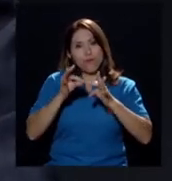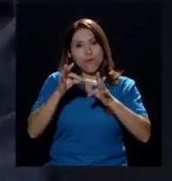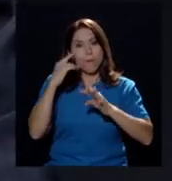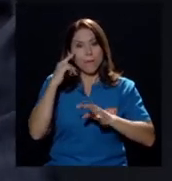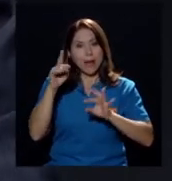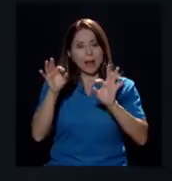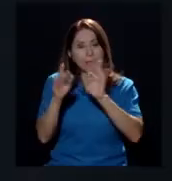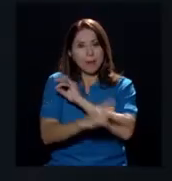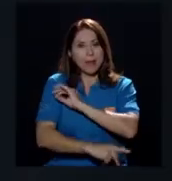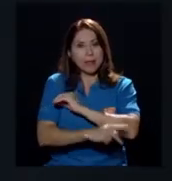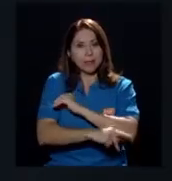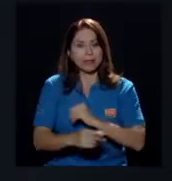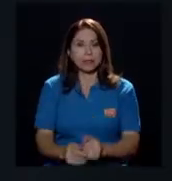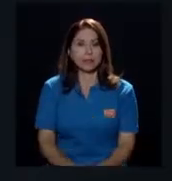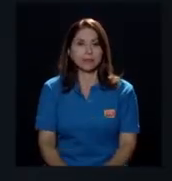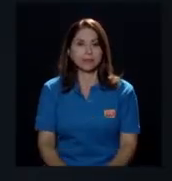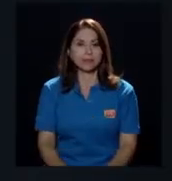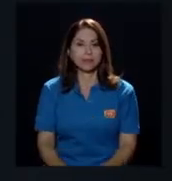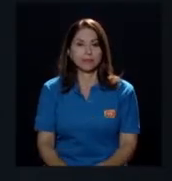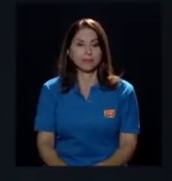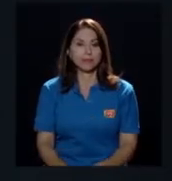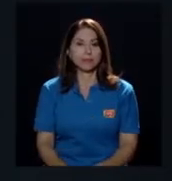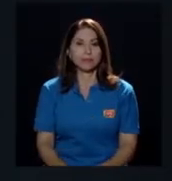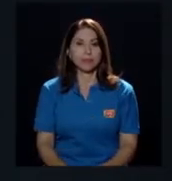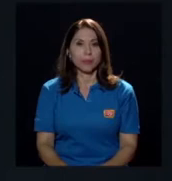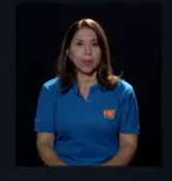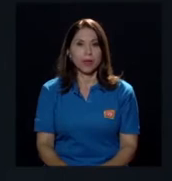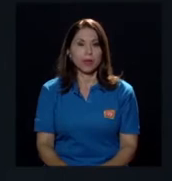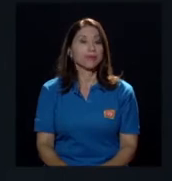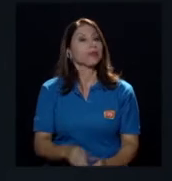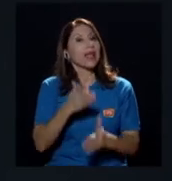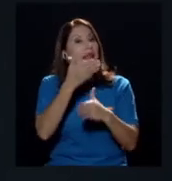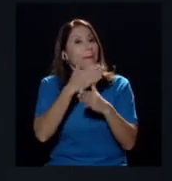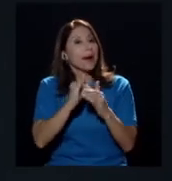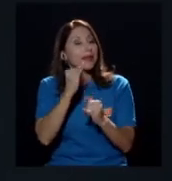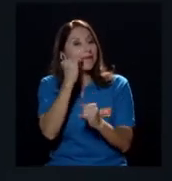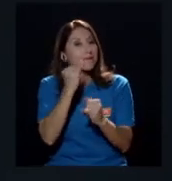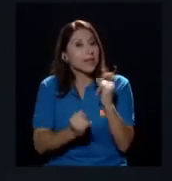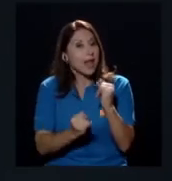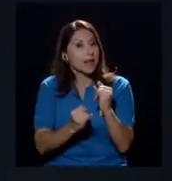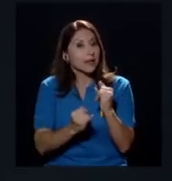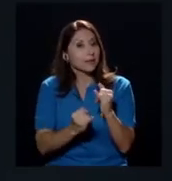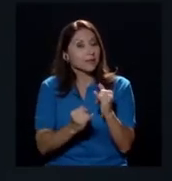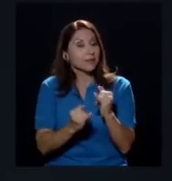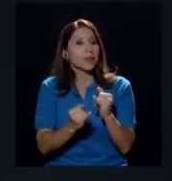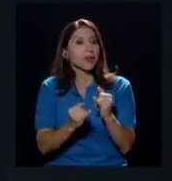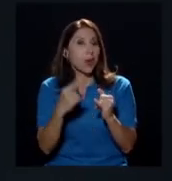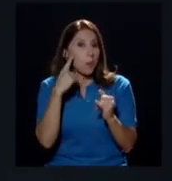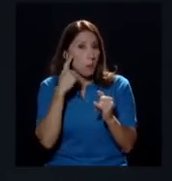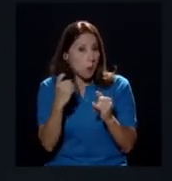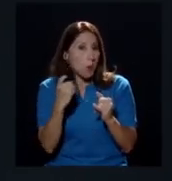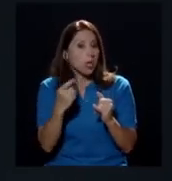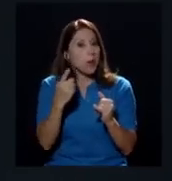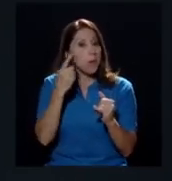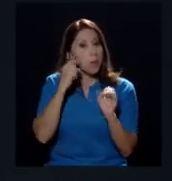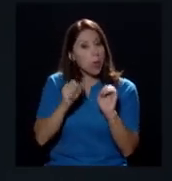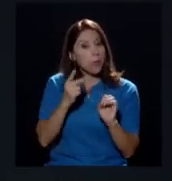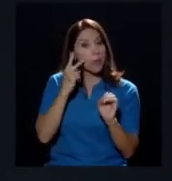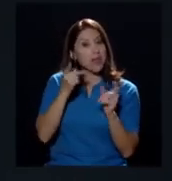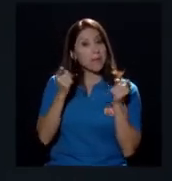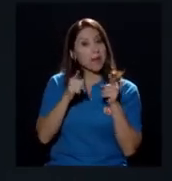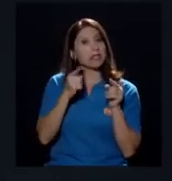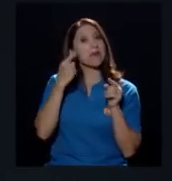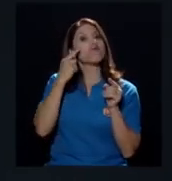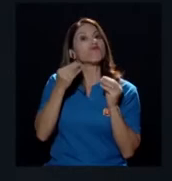país en la parte final porque hay un cierto ejercicio de prospección que